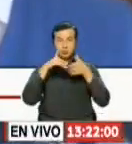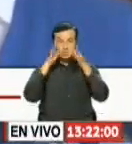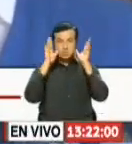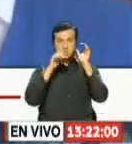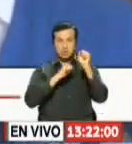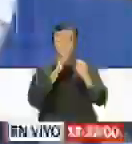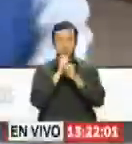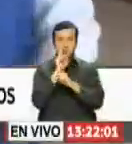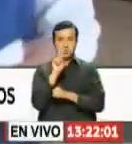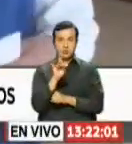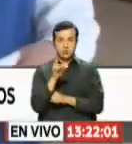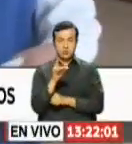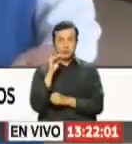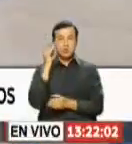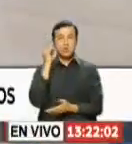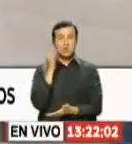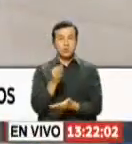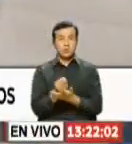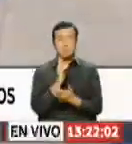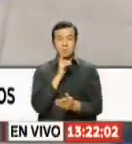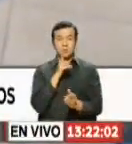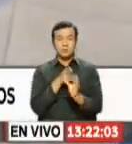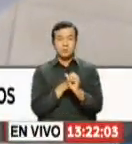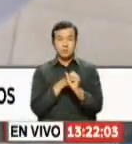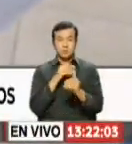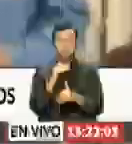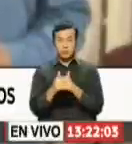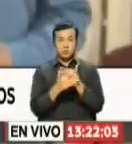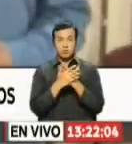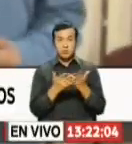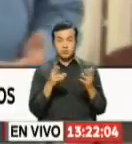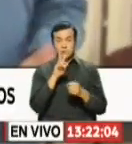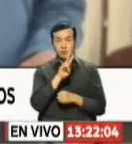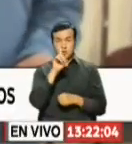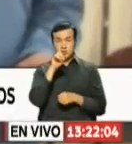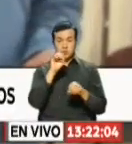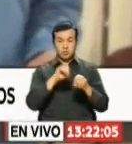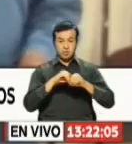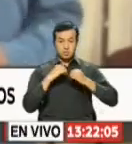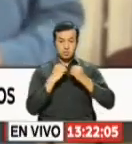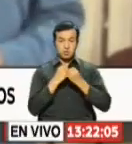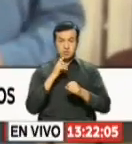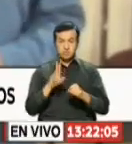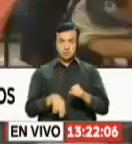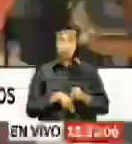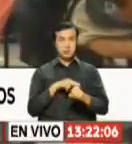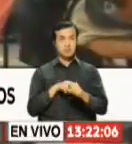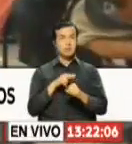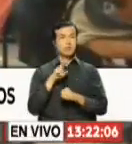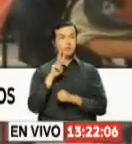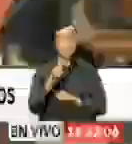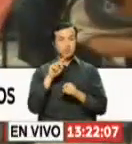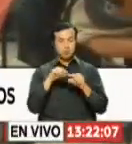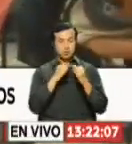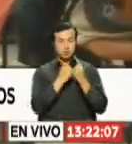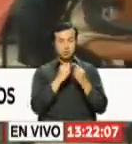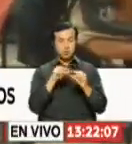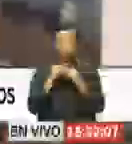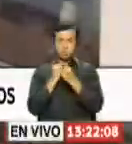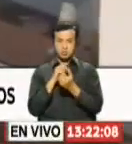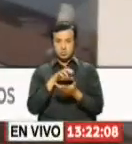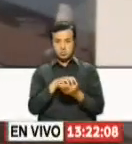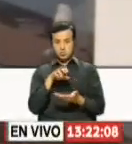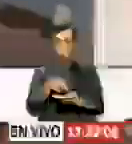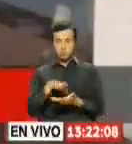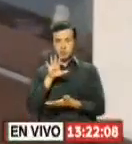del 2018. En Cotopaxi participarán del proceso 21 organizaciones nacionales, 2 movimientos provinciales